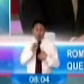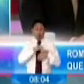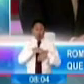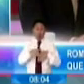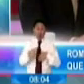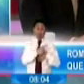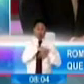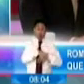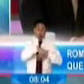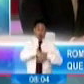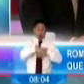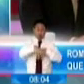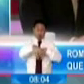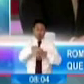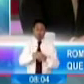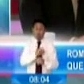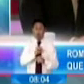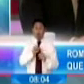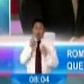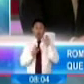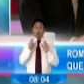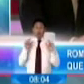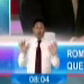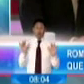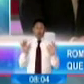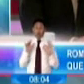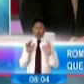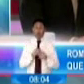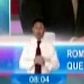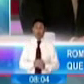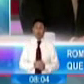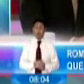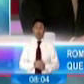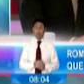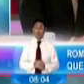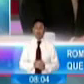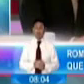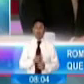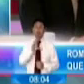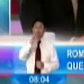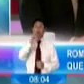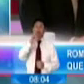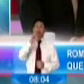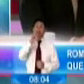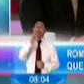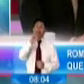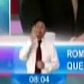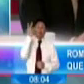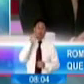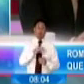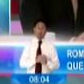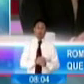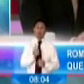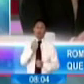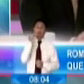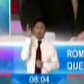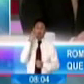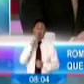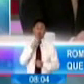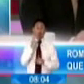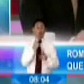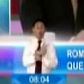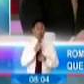a marchas o a aglomeraciones o a plantones hace 7 días o hace 10 días. Entonces hay que tener mucho